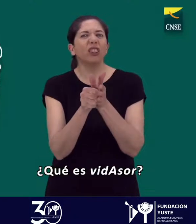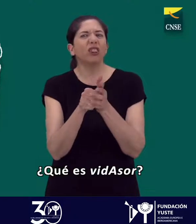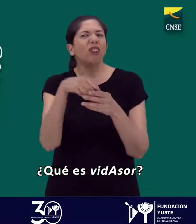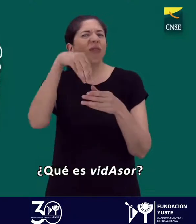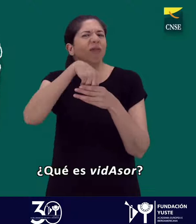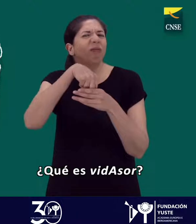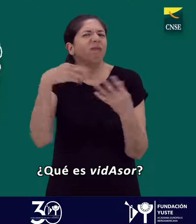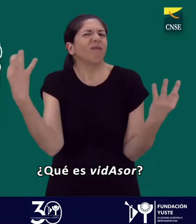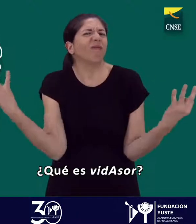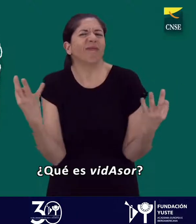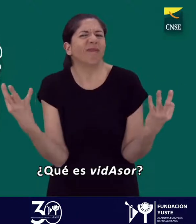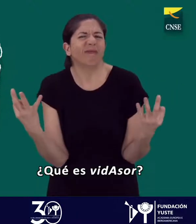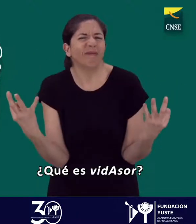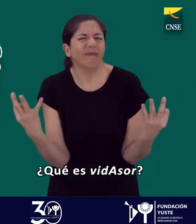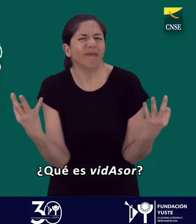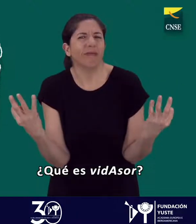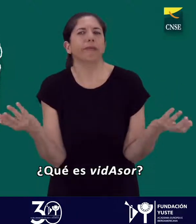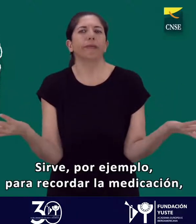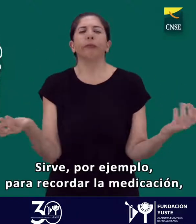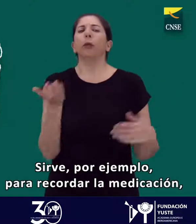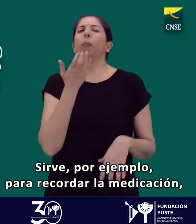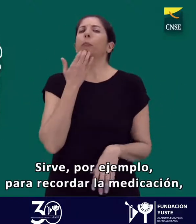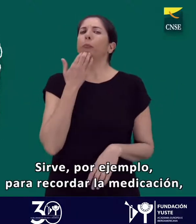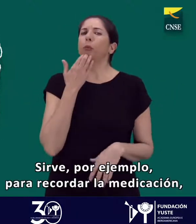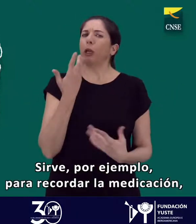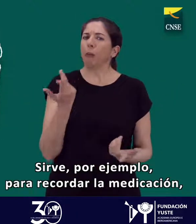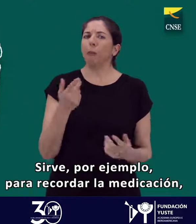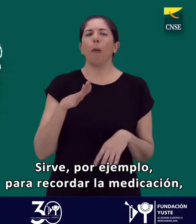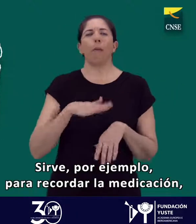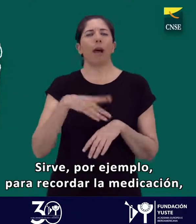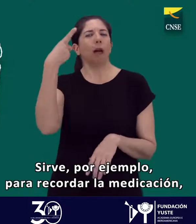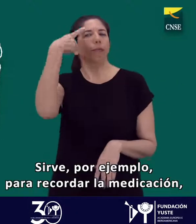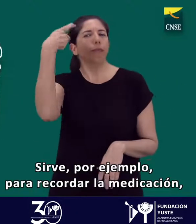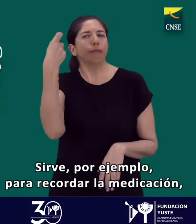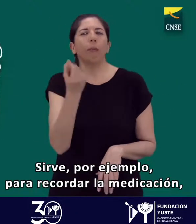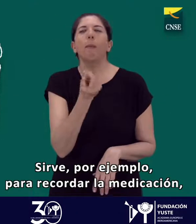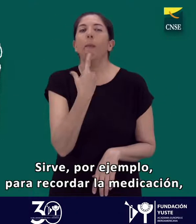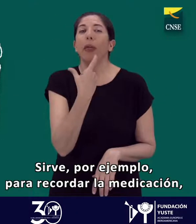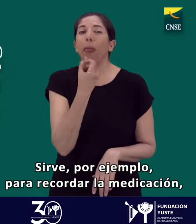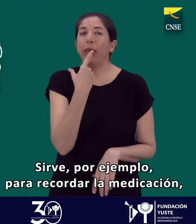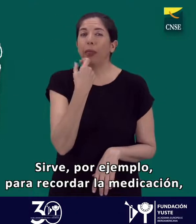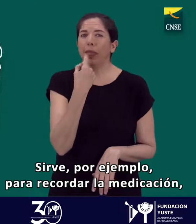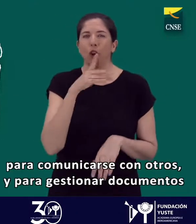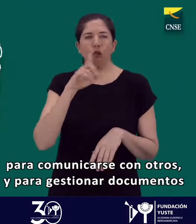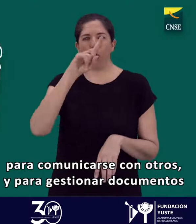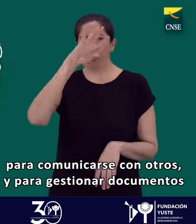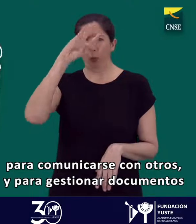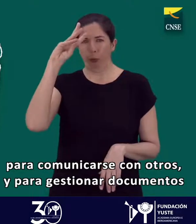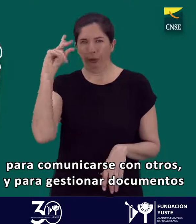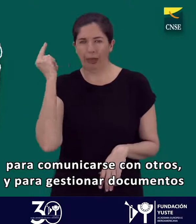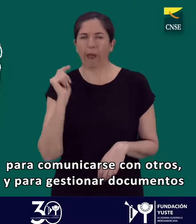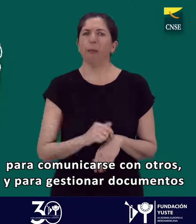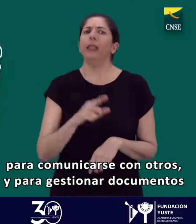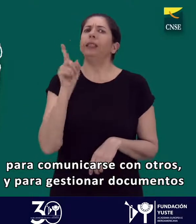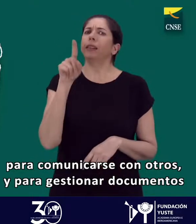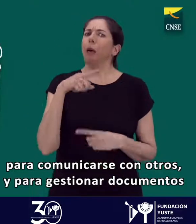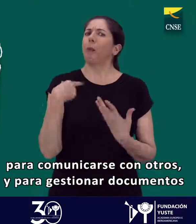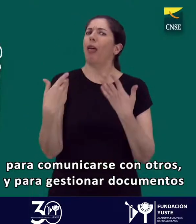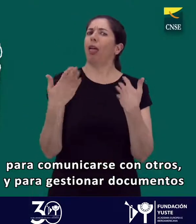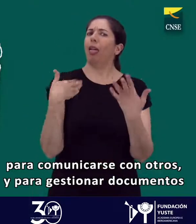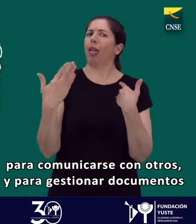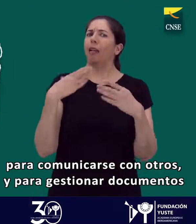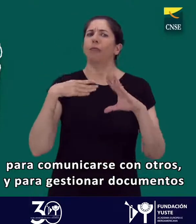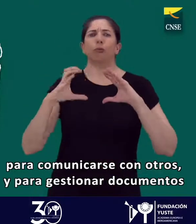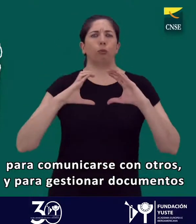Qué es vida Sor sirve por ejemplo para recordar la medicación para